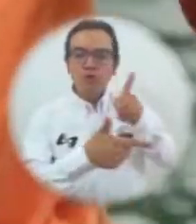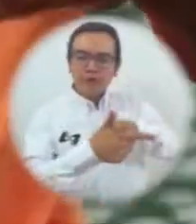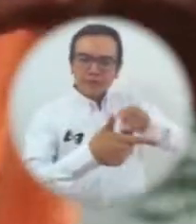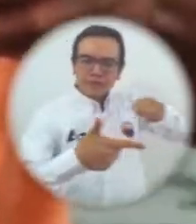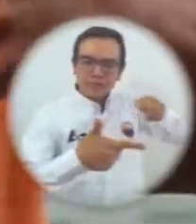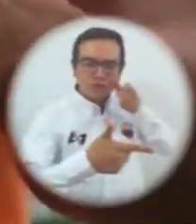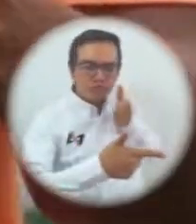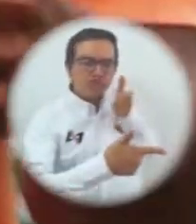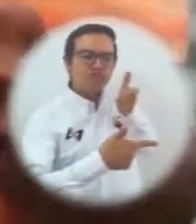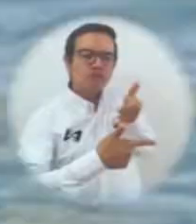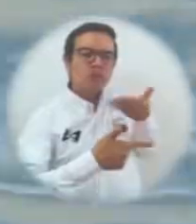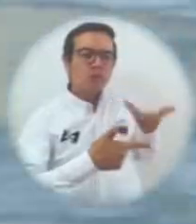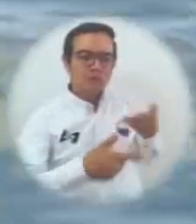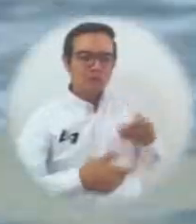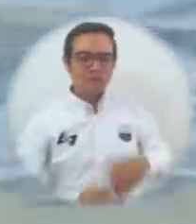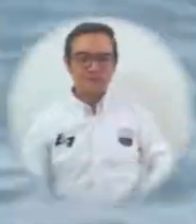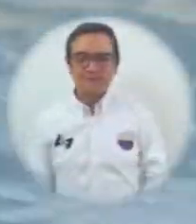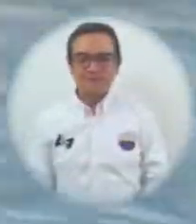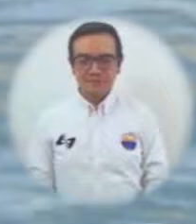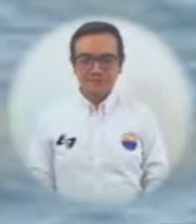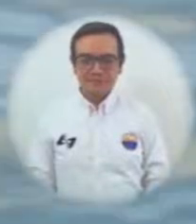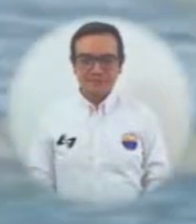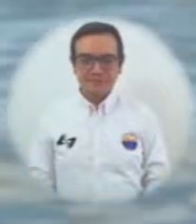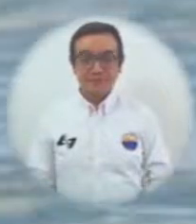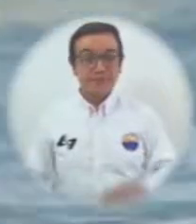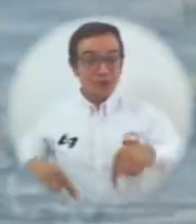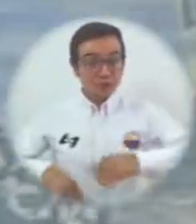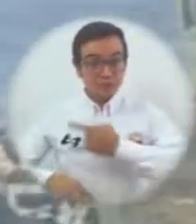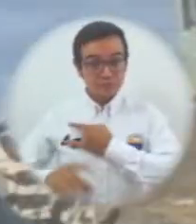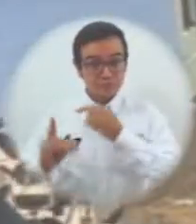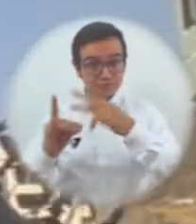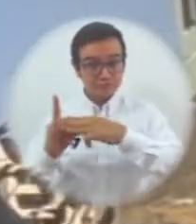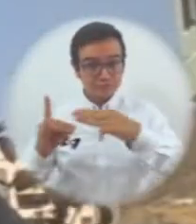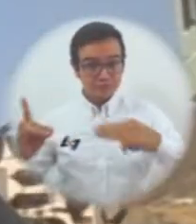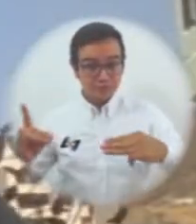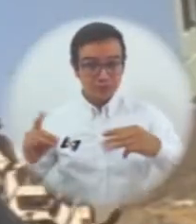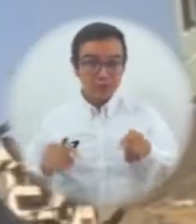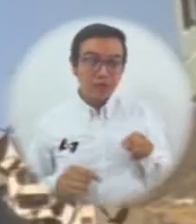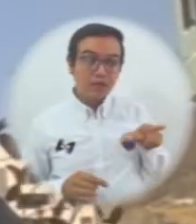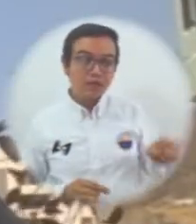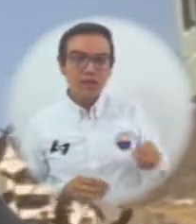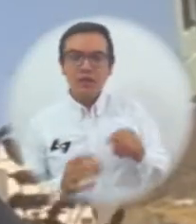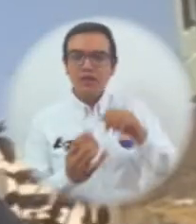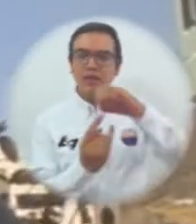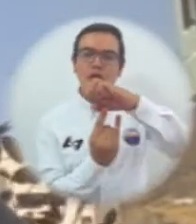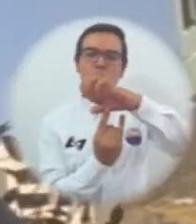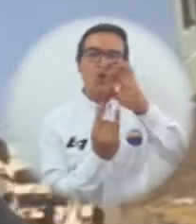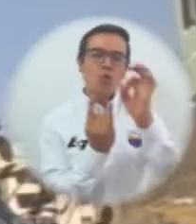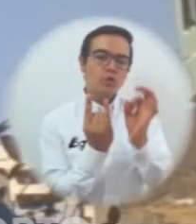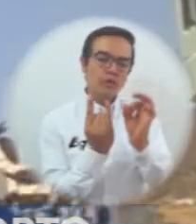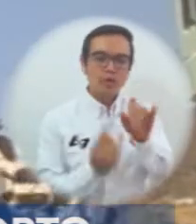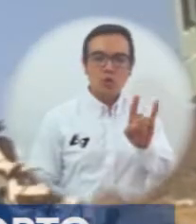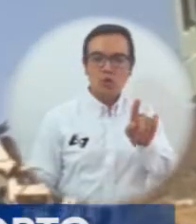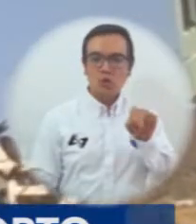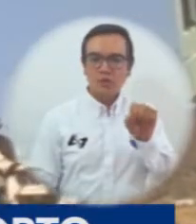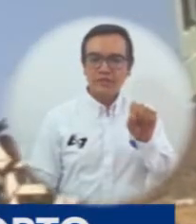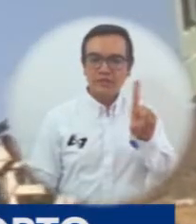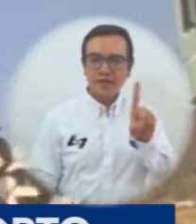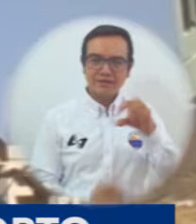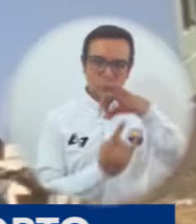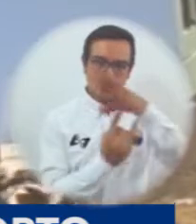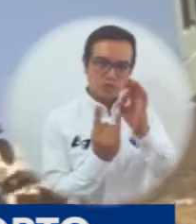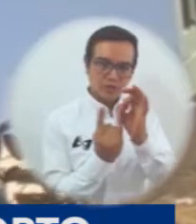con el monitoreo de las estadísticas pesqueras del país. La articulación de la Universidad del Magdalena con la UNAD